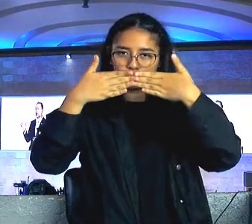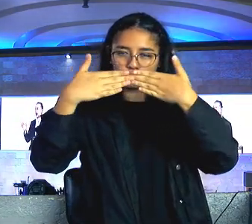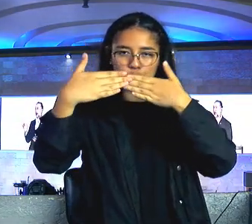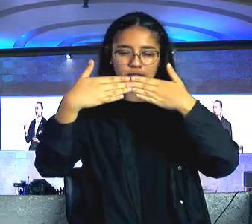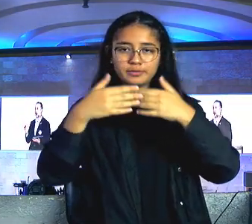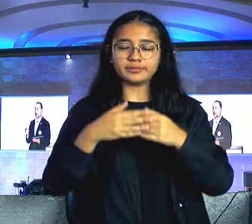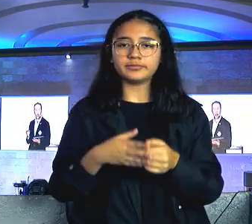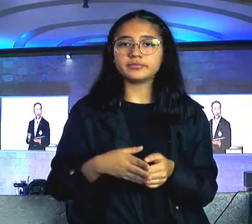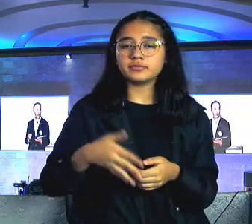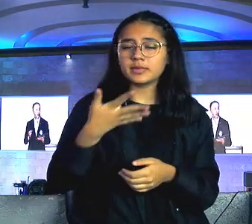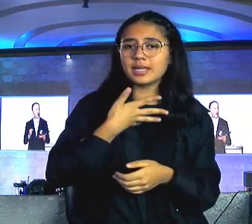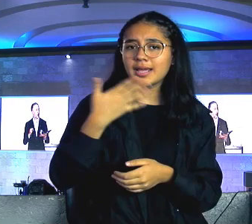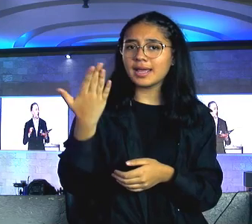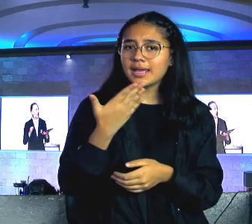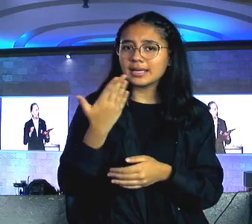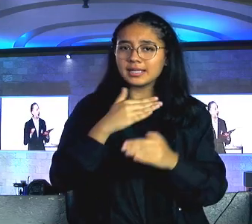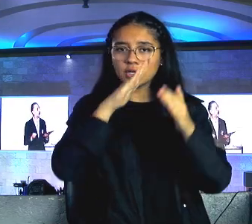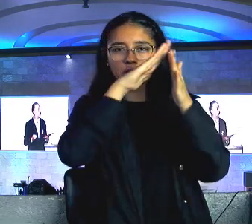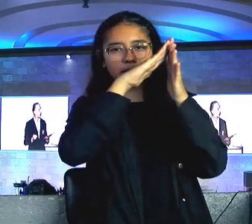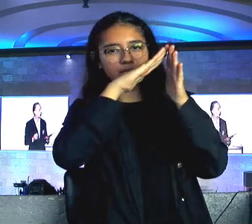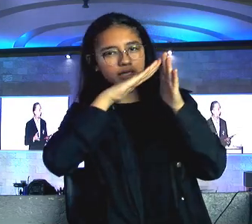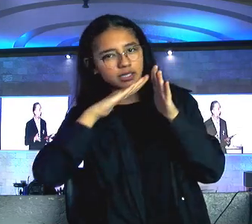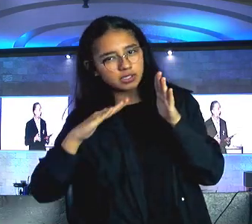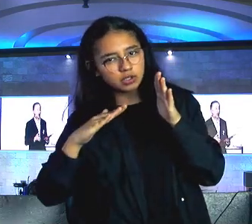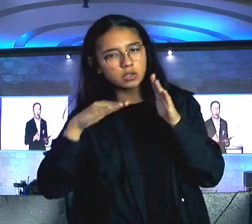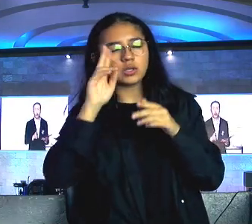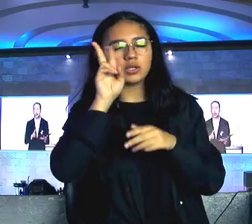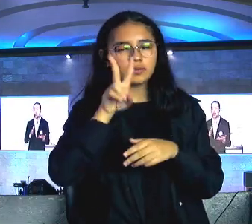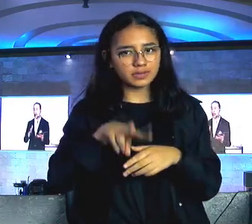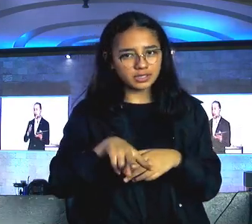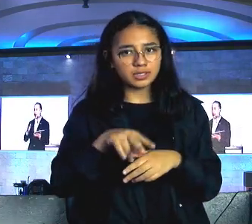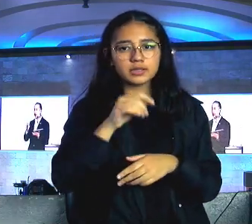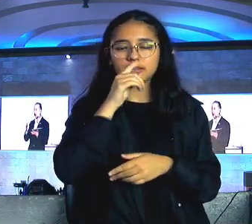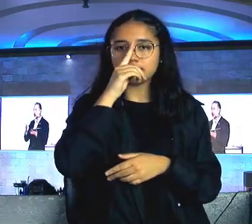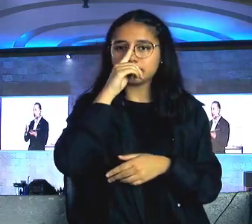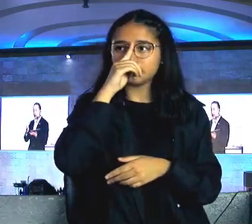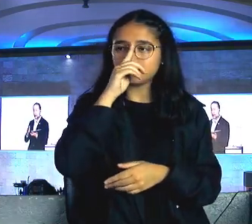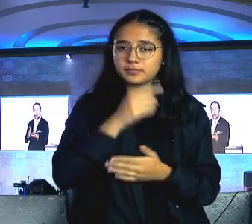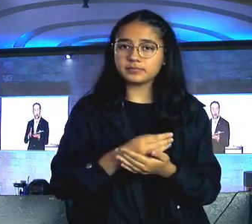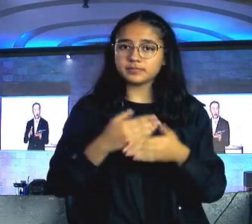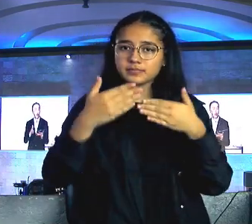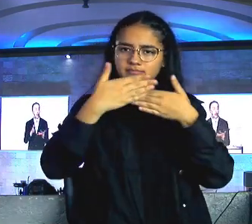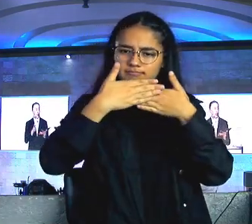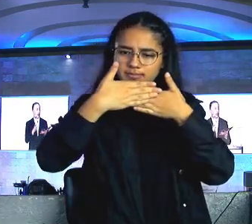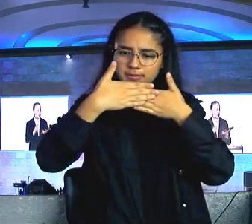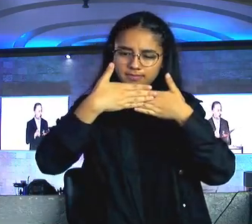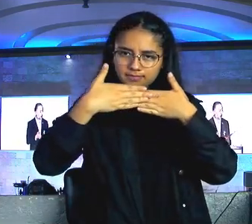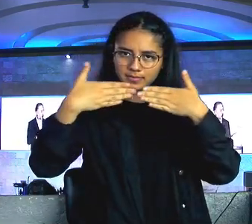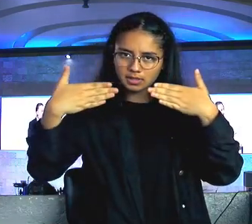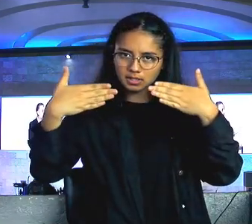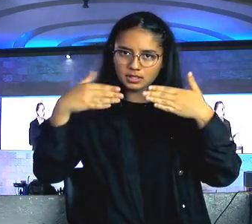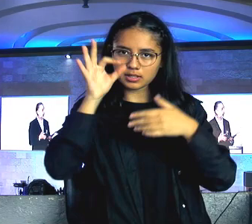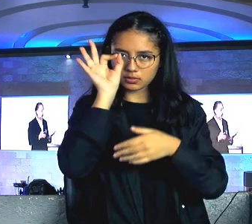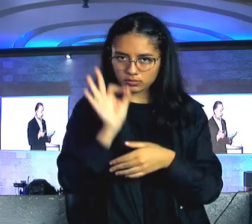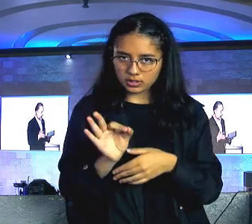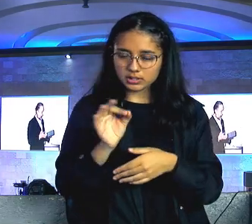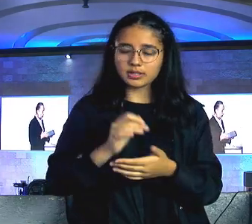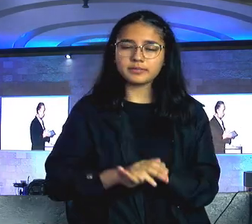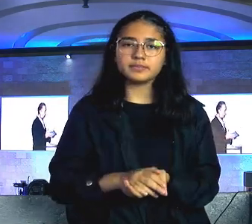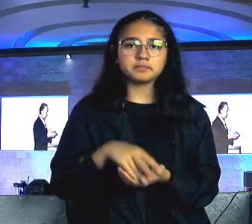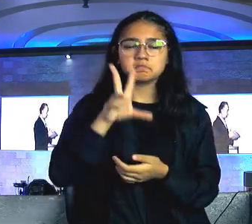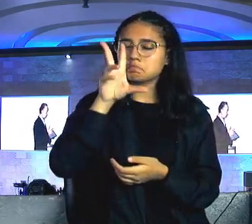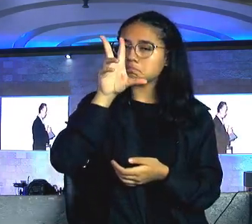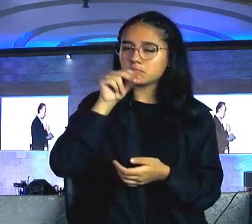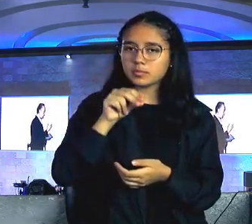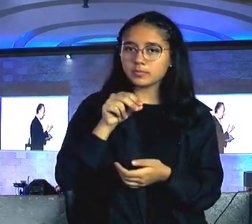que hacerlo con una inclinación, que sea con la inclinación correcta, si quiere que esté recta, que esté con la rectitud correcta, para que no